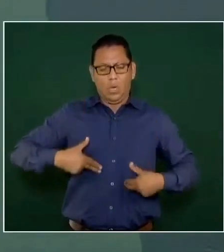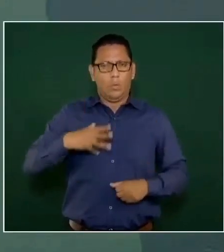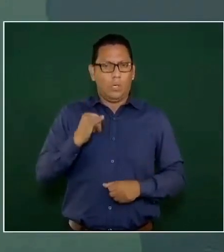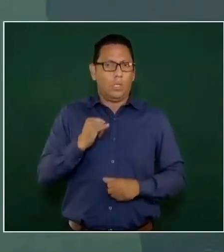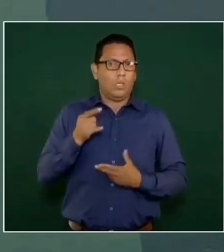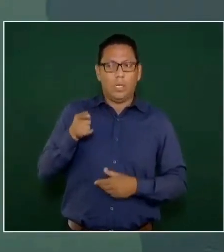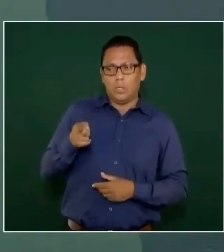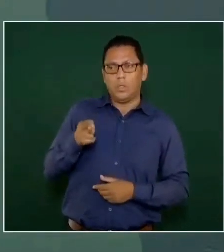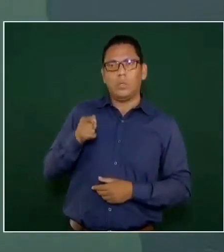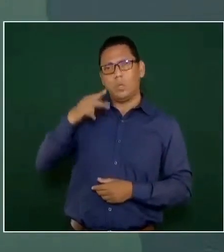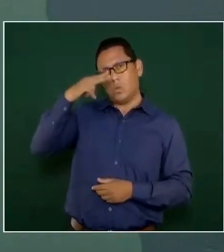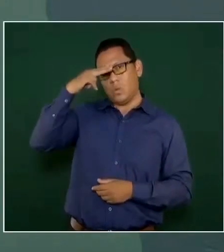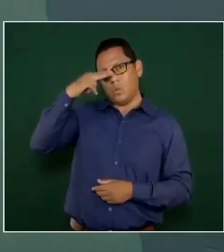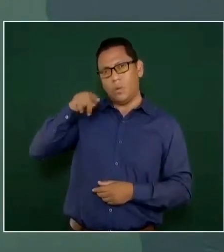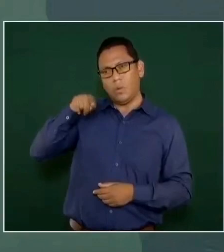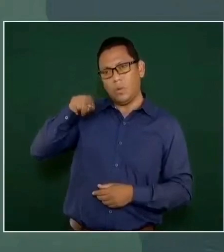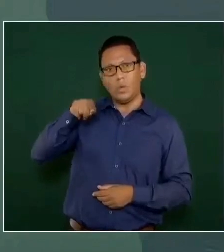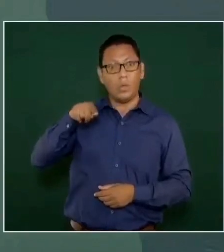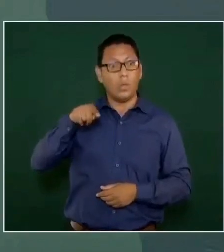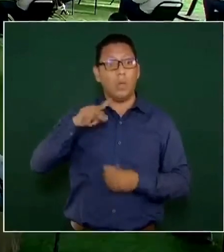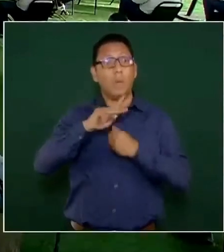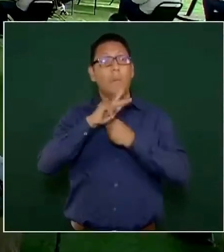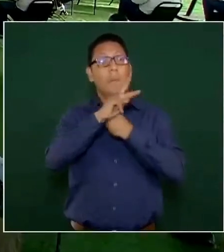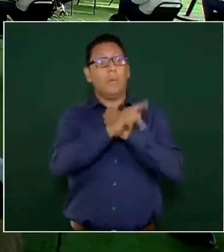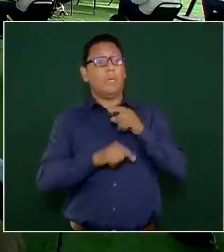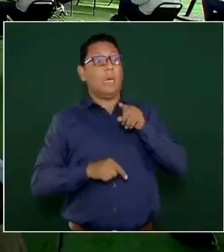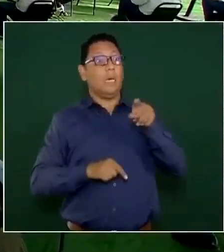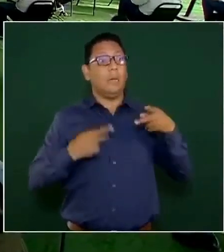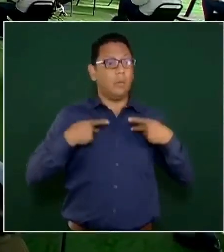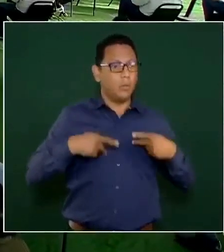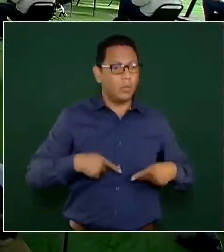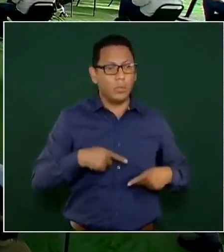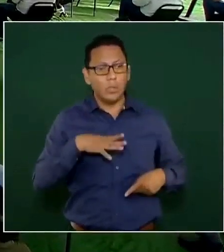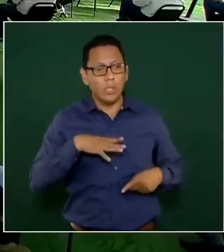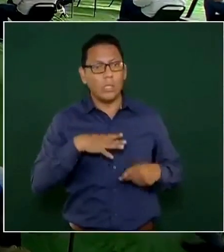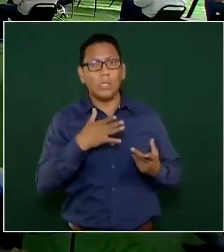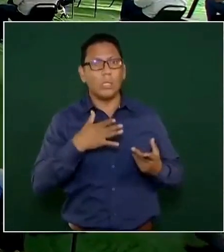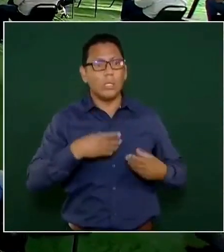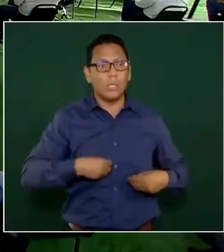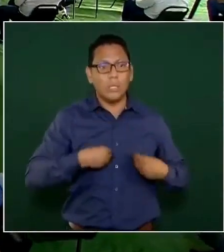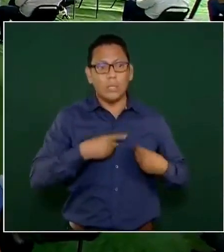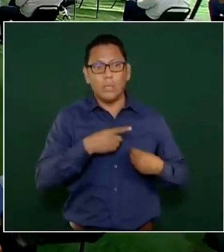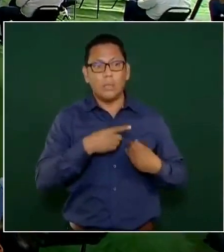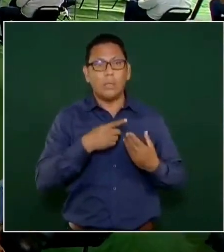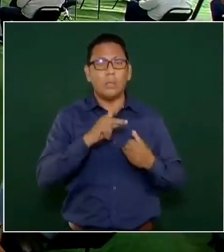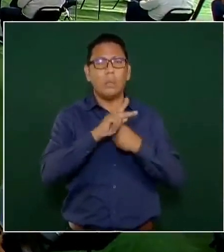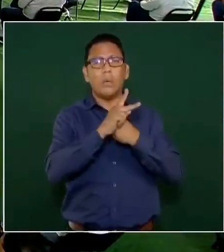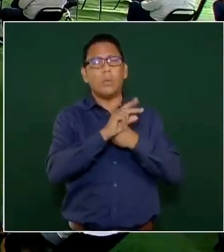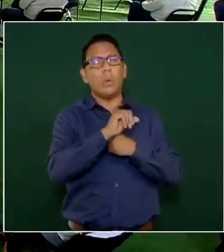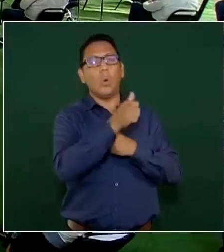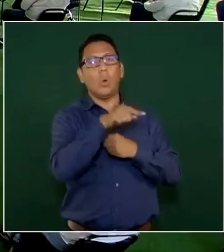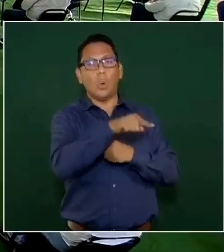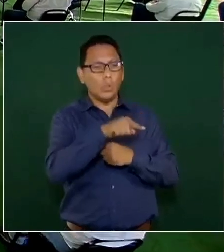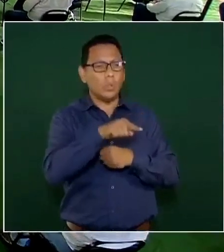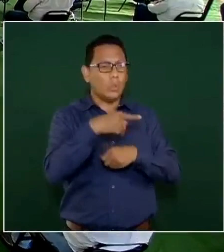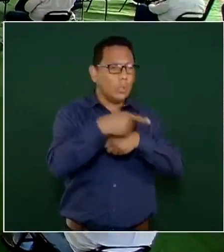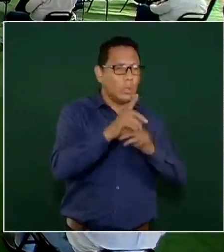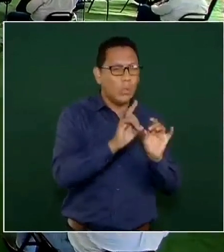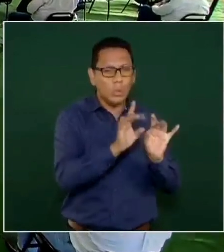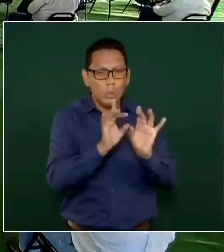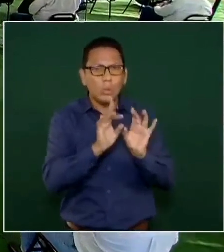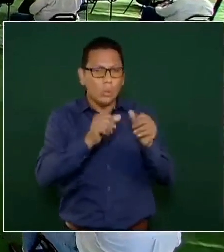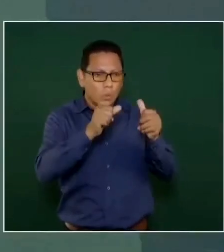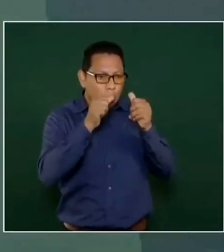Gobierno de México de proteger a personas que se encuentran en situaciones de riesgo y sobre todo sabiendo, señor presidente